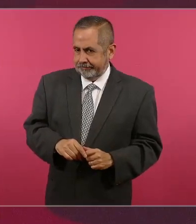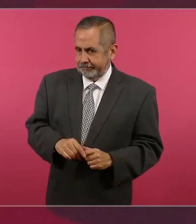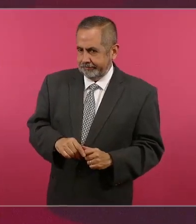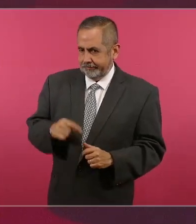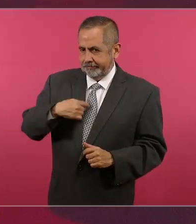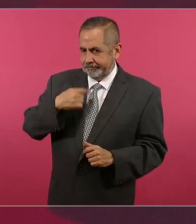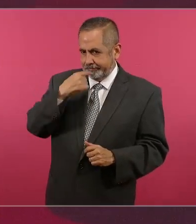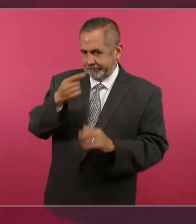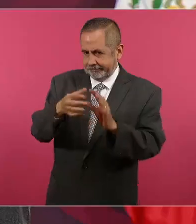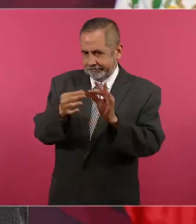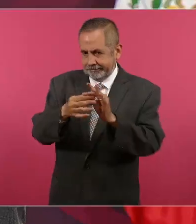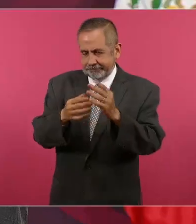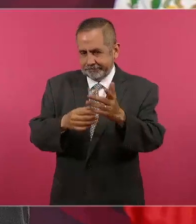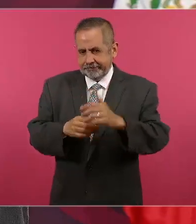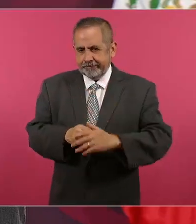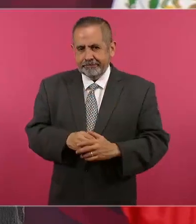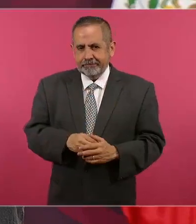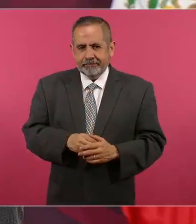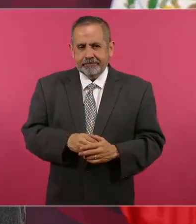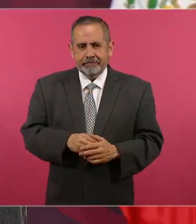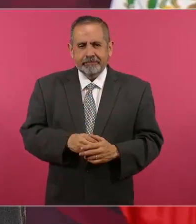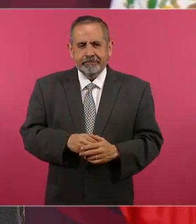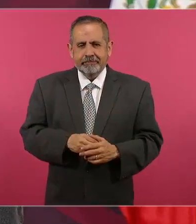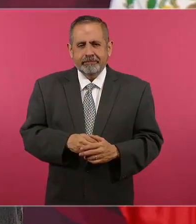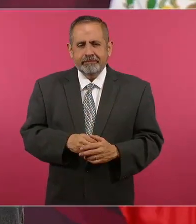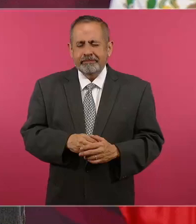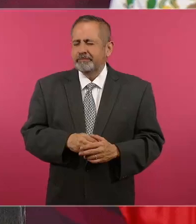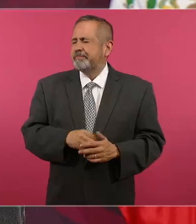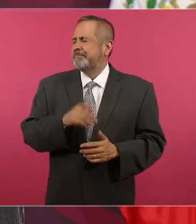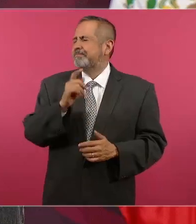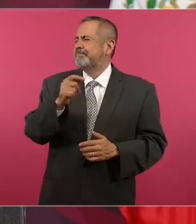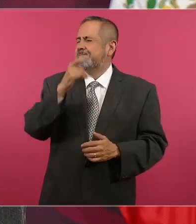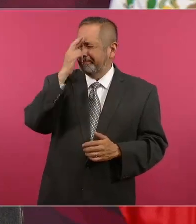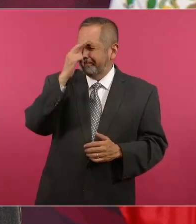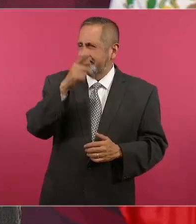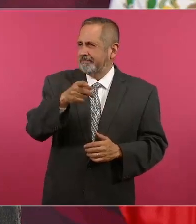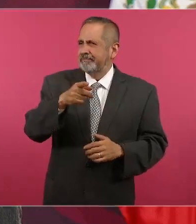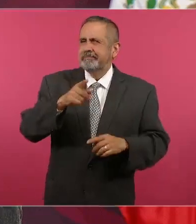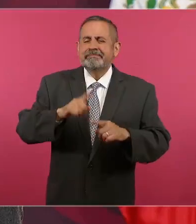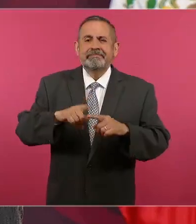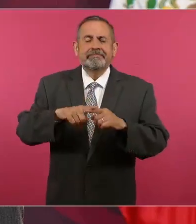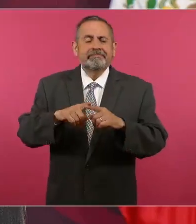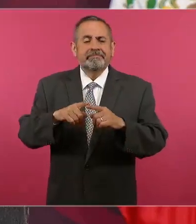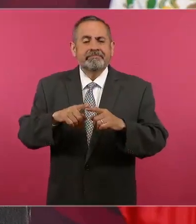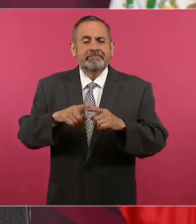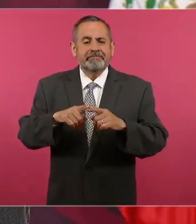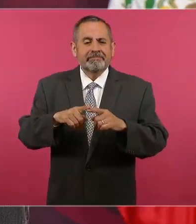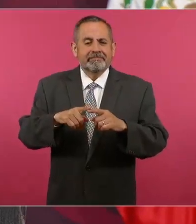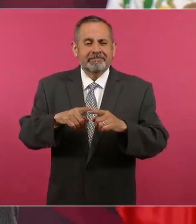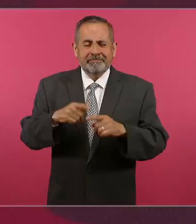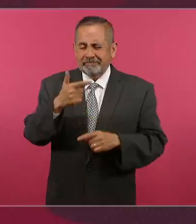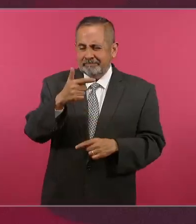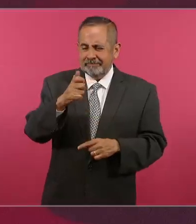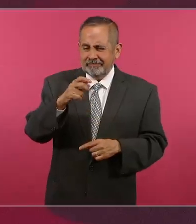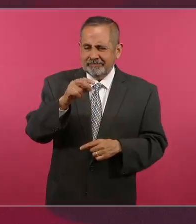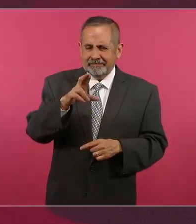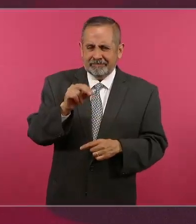hablaba yo de los guerrilleros. Está, dice, ¿quién? Dije Genaro